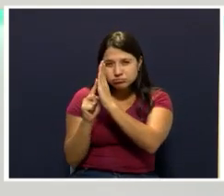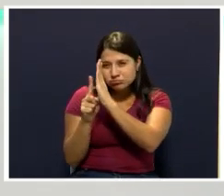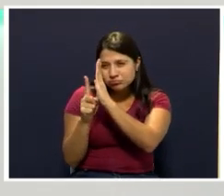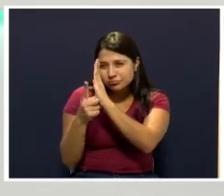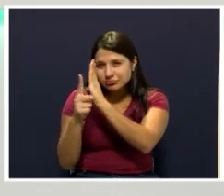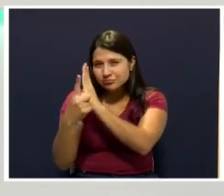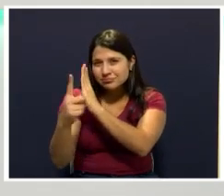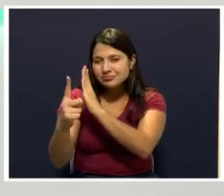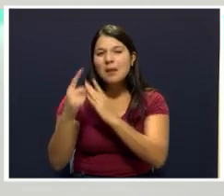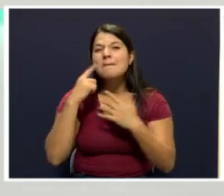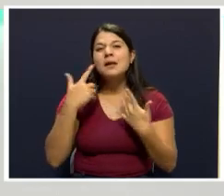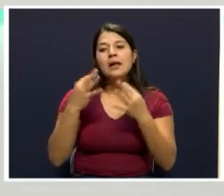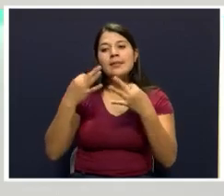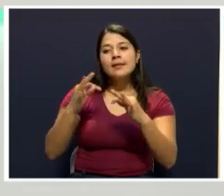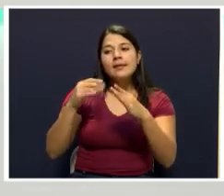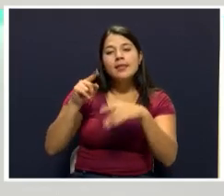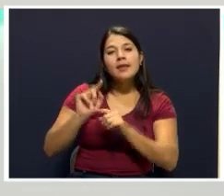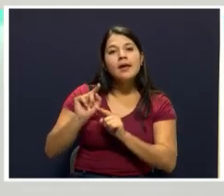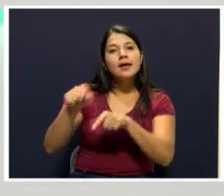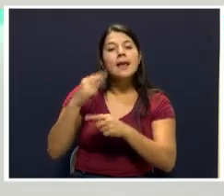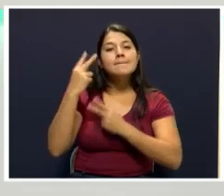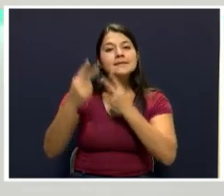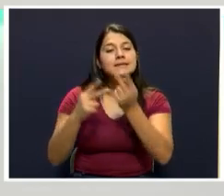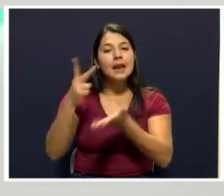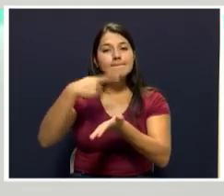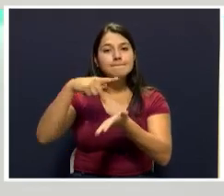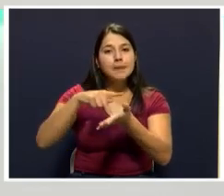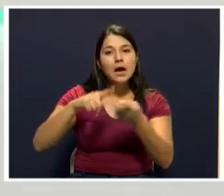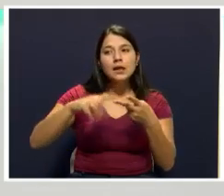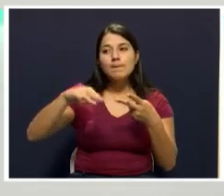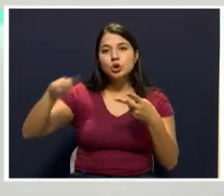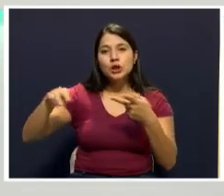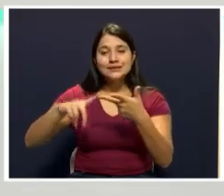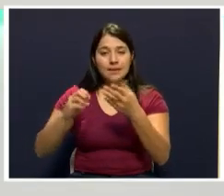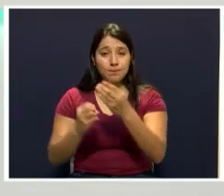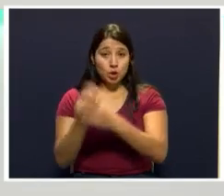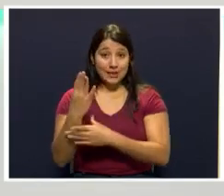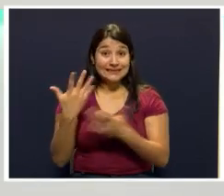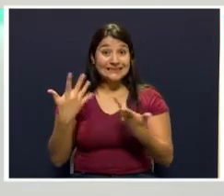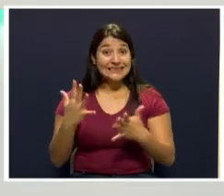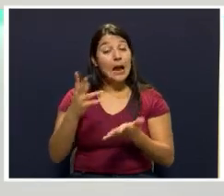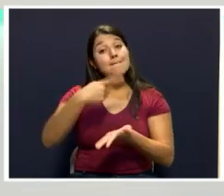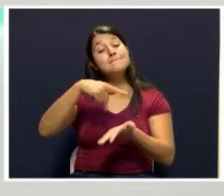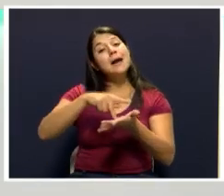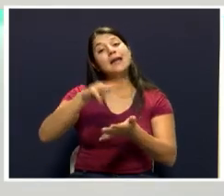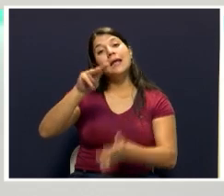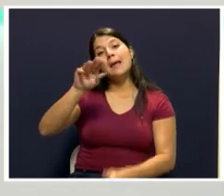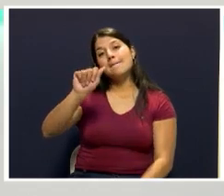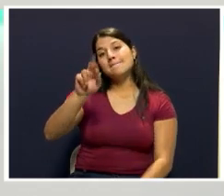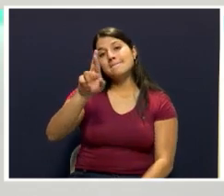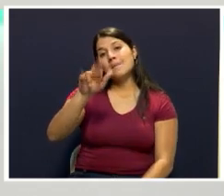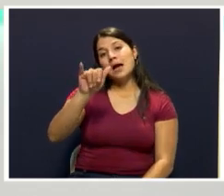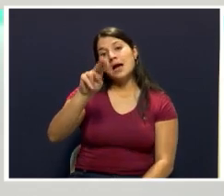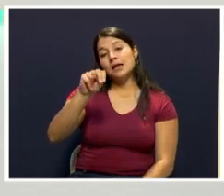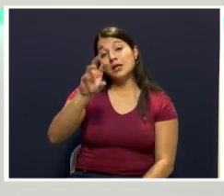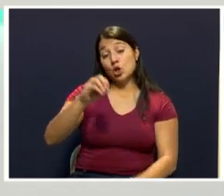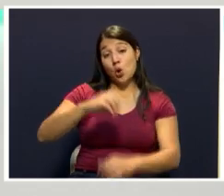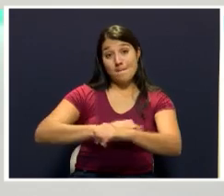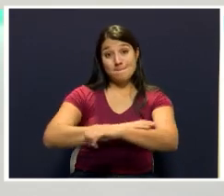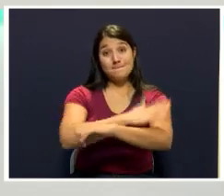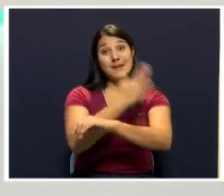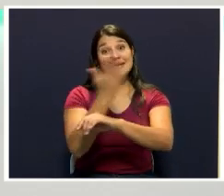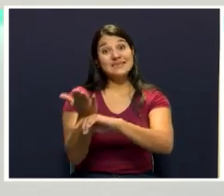visitar parques, playas y volcanes. Solo el Parque Marino Ballena han sacado más de 2.000 visitantes